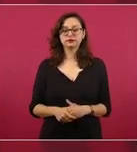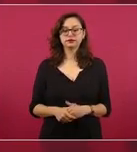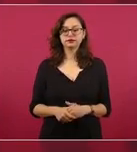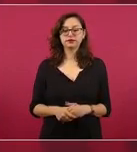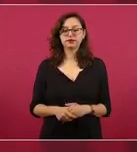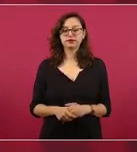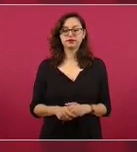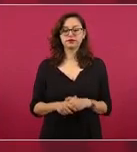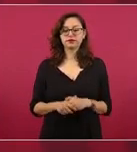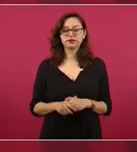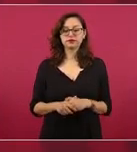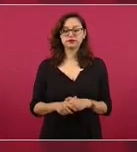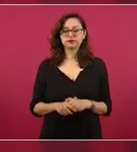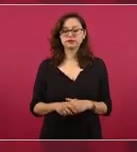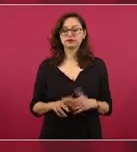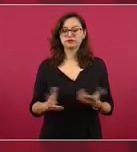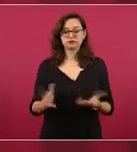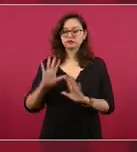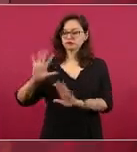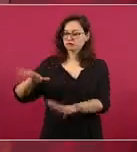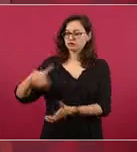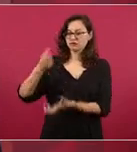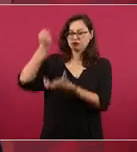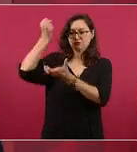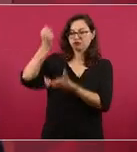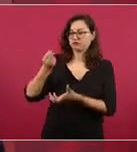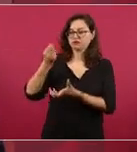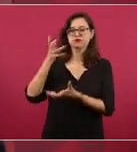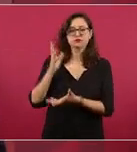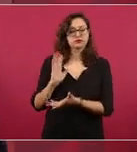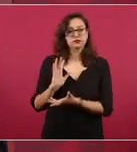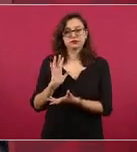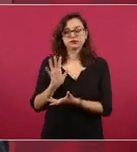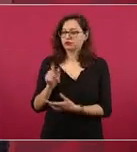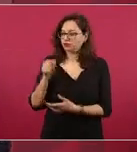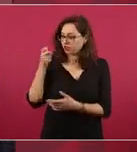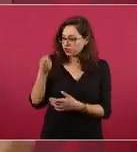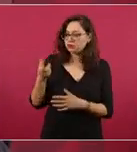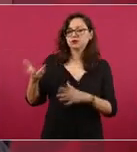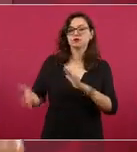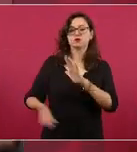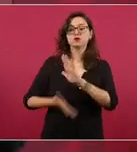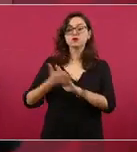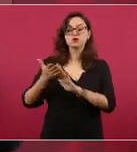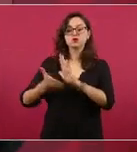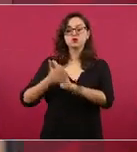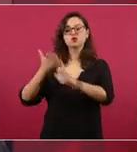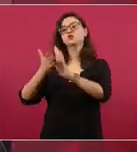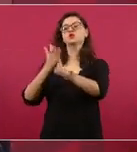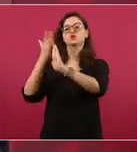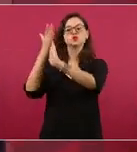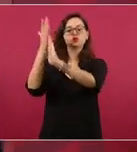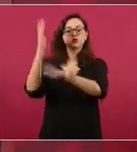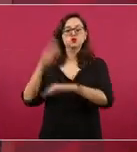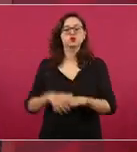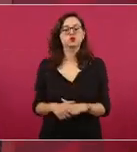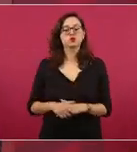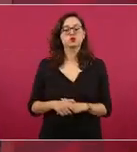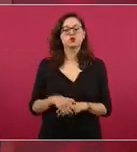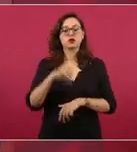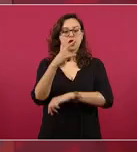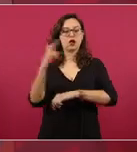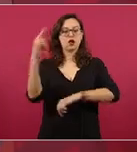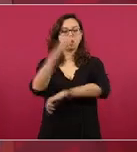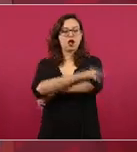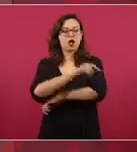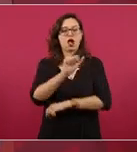Es presupuesto público, es dinero de todos. Fue con presupuesto como se financió el aeropuerto